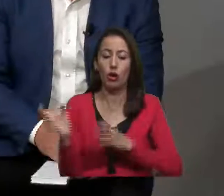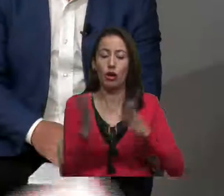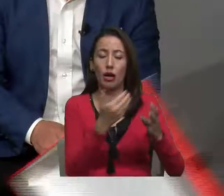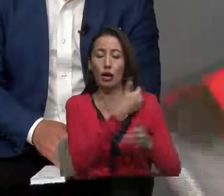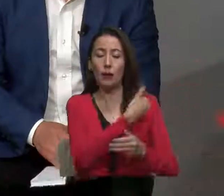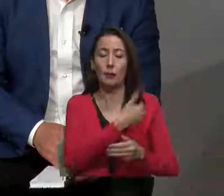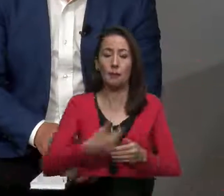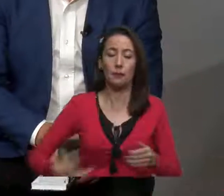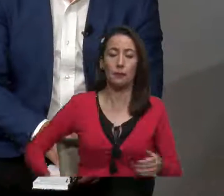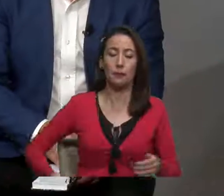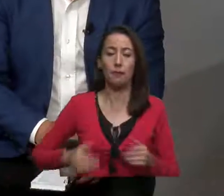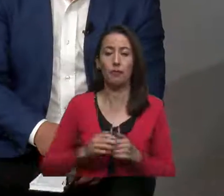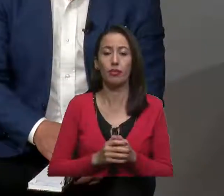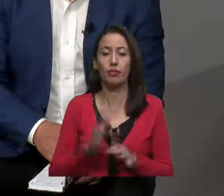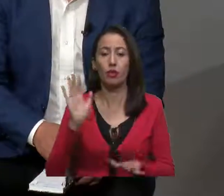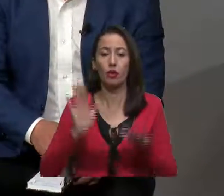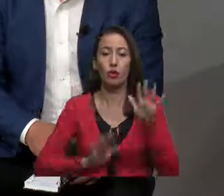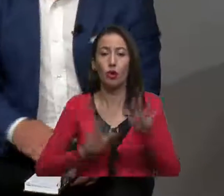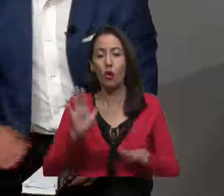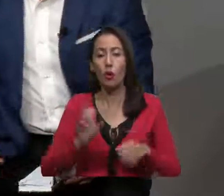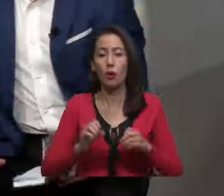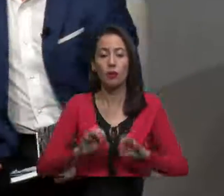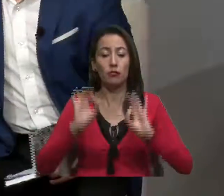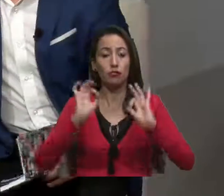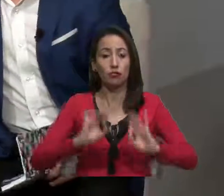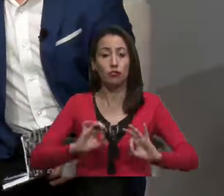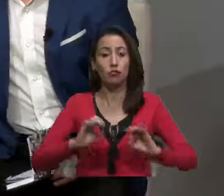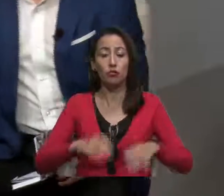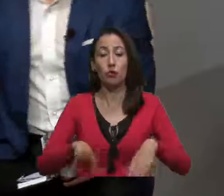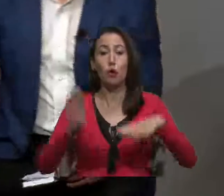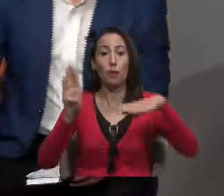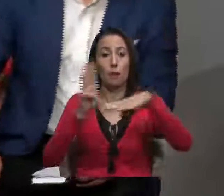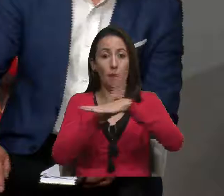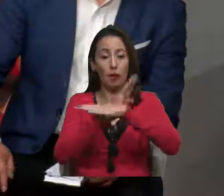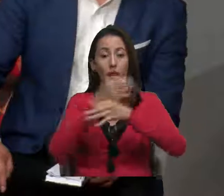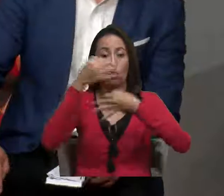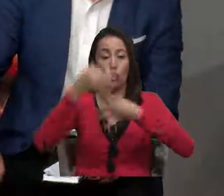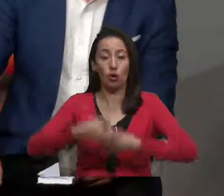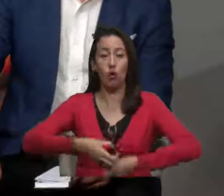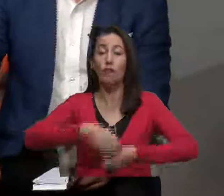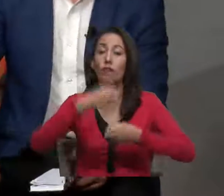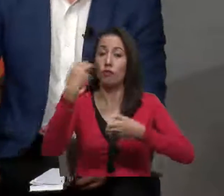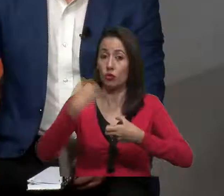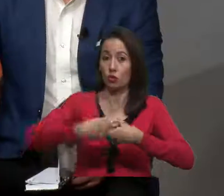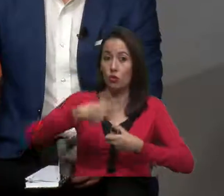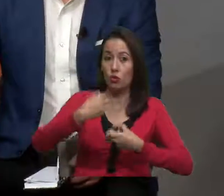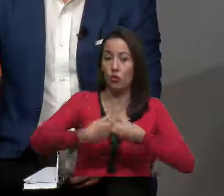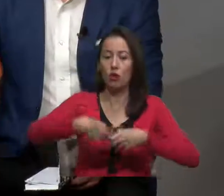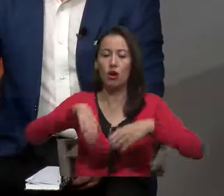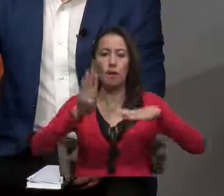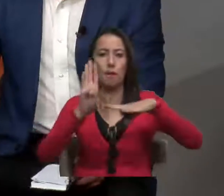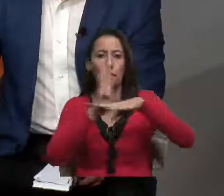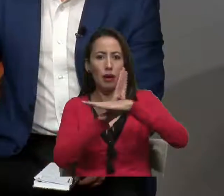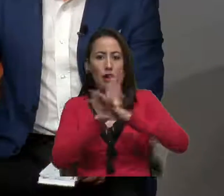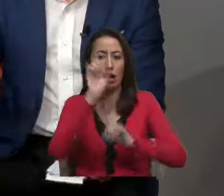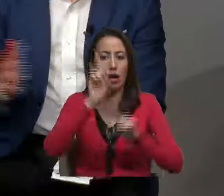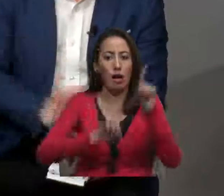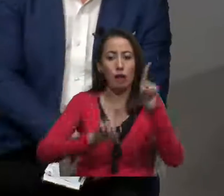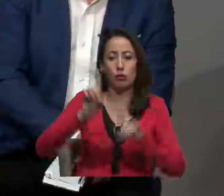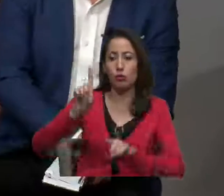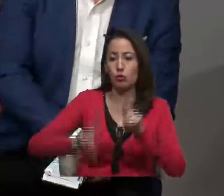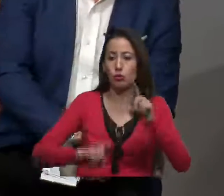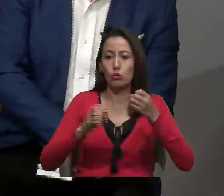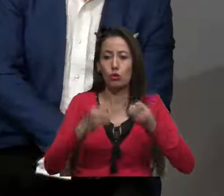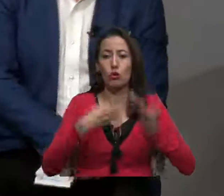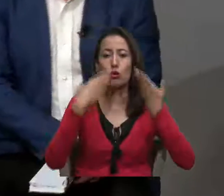presidencia una posición muy fuerte con la banca sobre todo porque ha dejado muy en claro ciertas condiciones